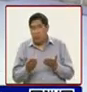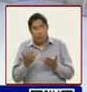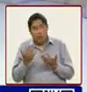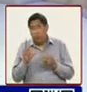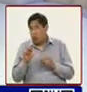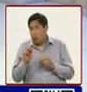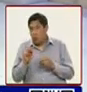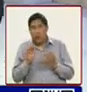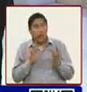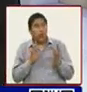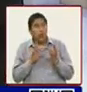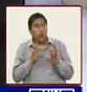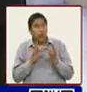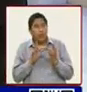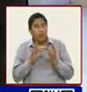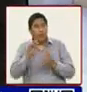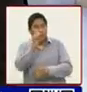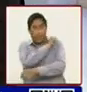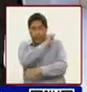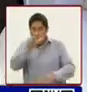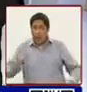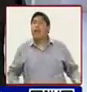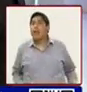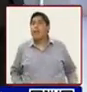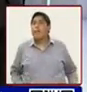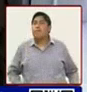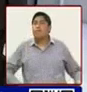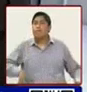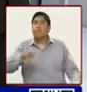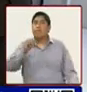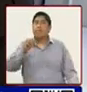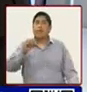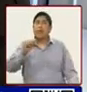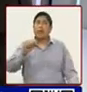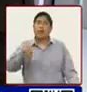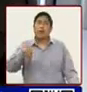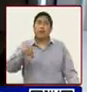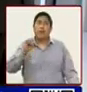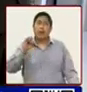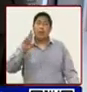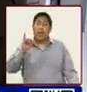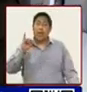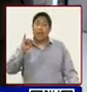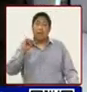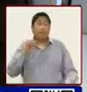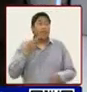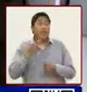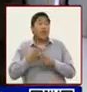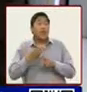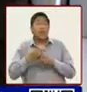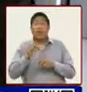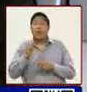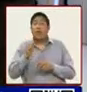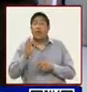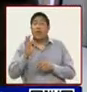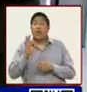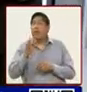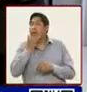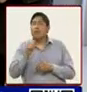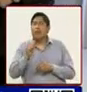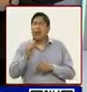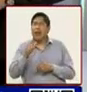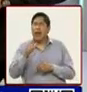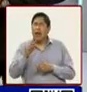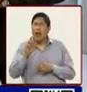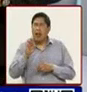no, estamos en contacto con el alcalde precisamente de Mapiri, Alfredo Apaza. Alcalde, buenas noches. Todos estamos en